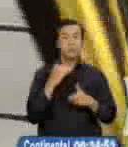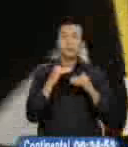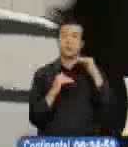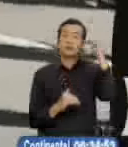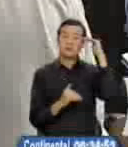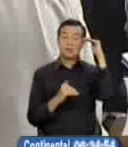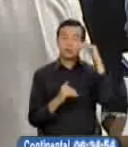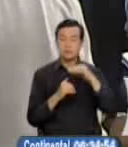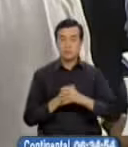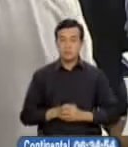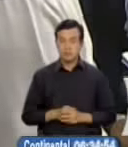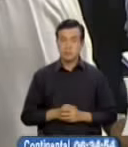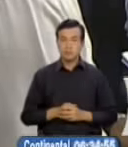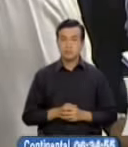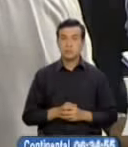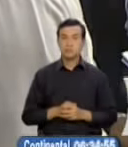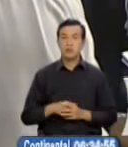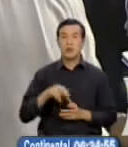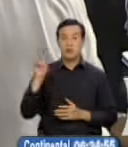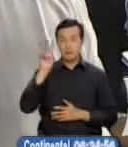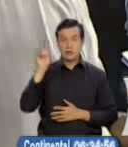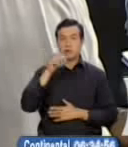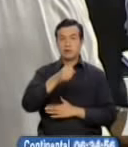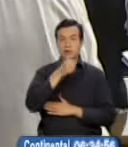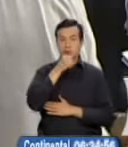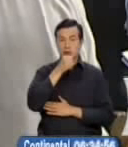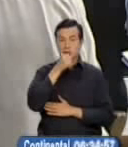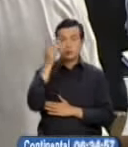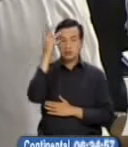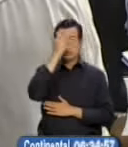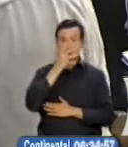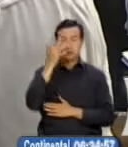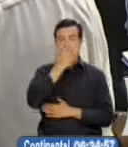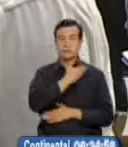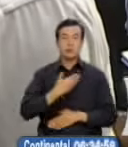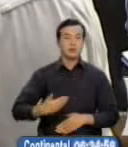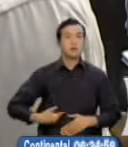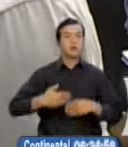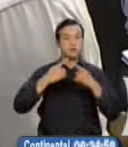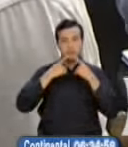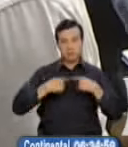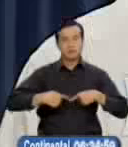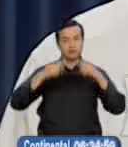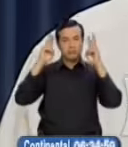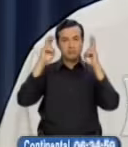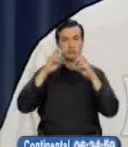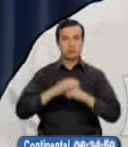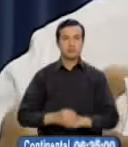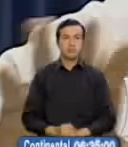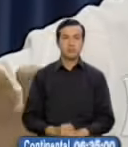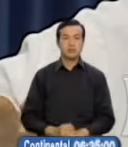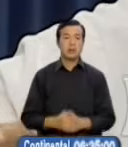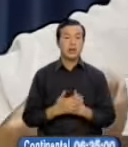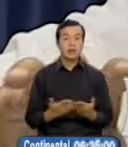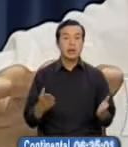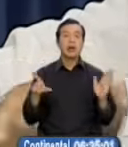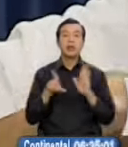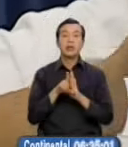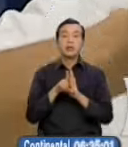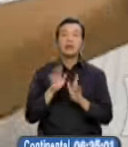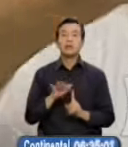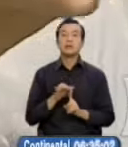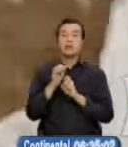social. El último viernes, durante una entrevista en Esmeraldas, el presidente habló sobre este tema. Estas fueron las leyes especiales de los